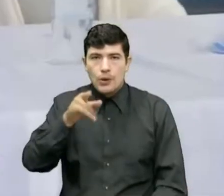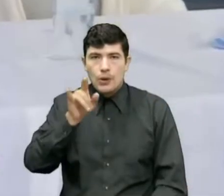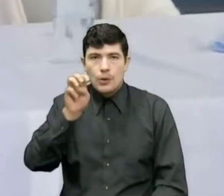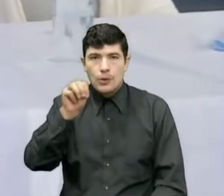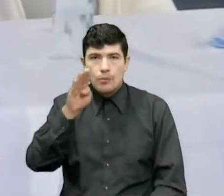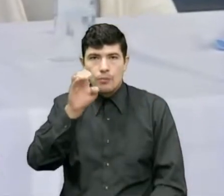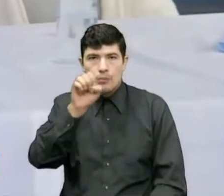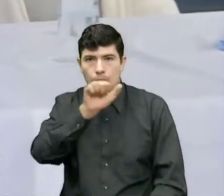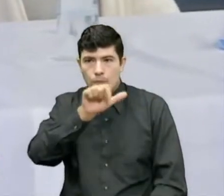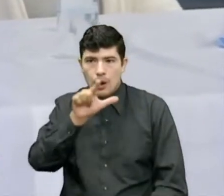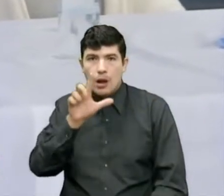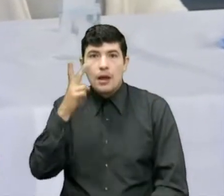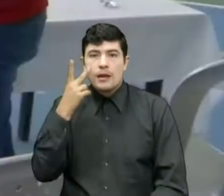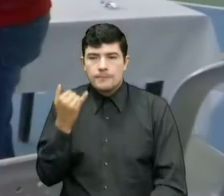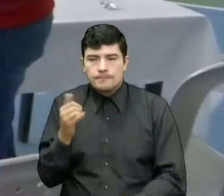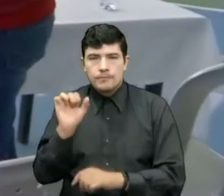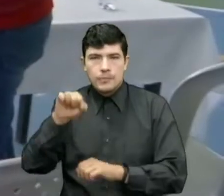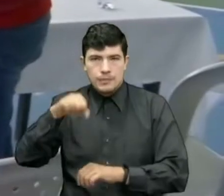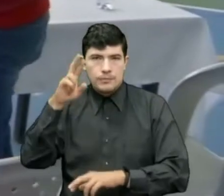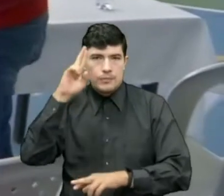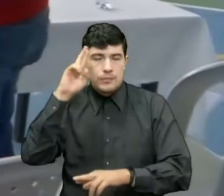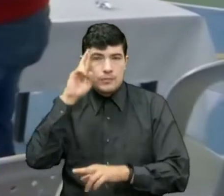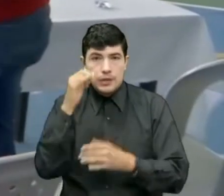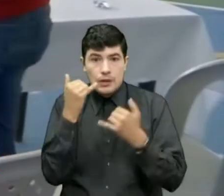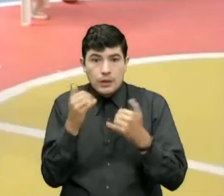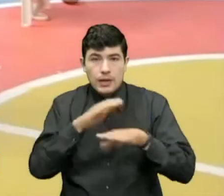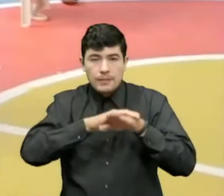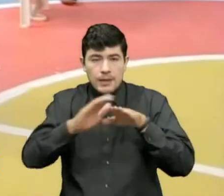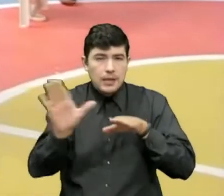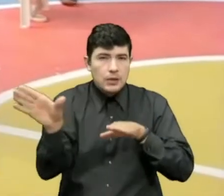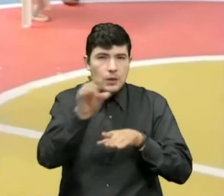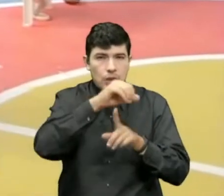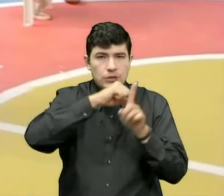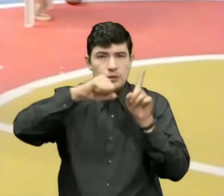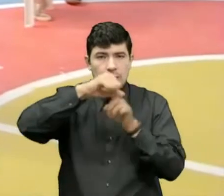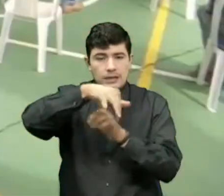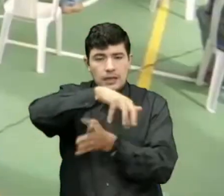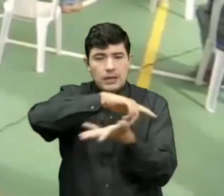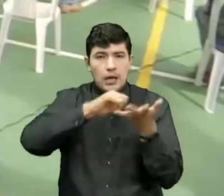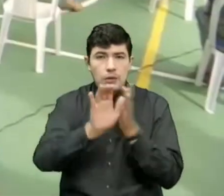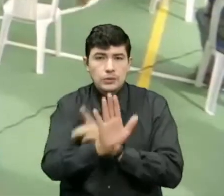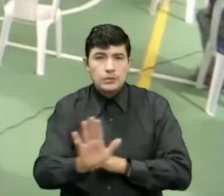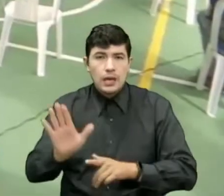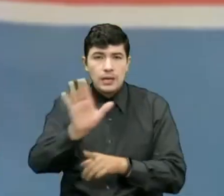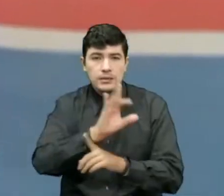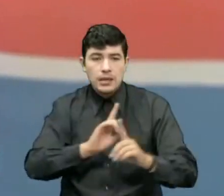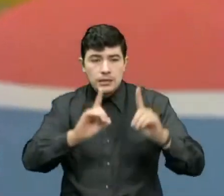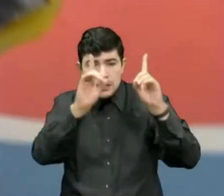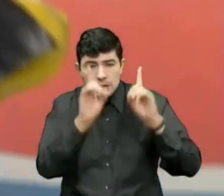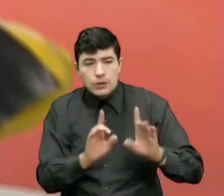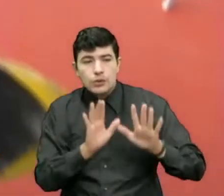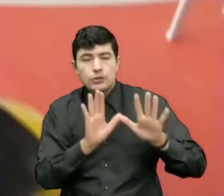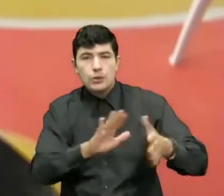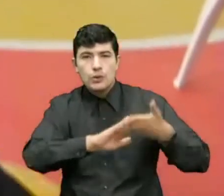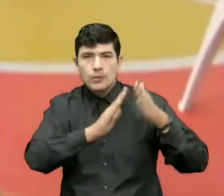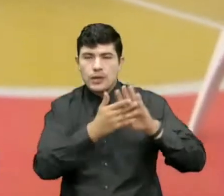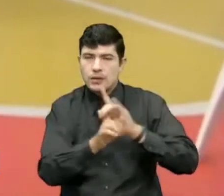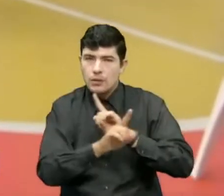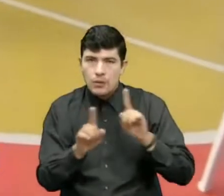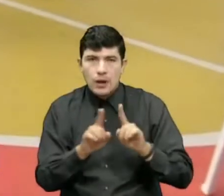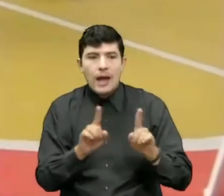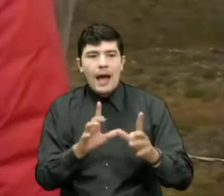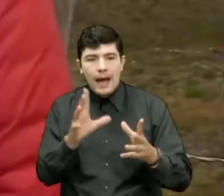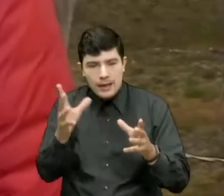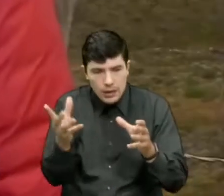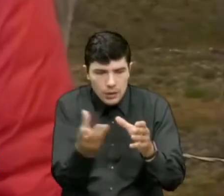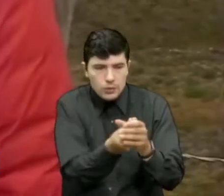betana envían un llamado a la sociedad santandereana para que no tomen decisiones por esta población sin consultarlos.